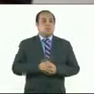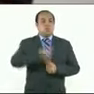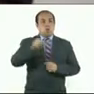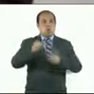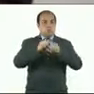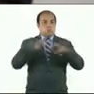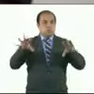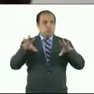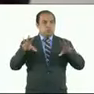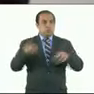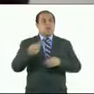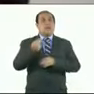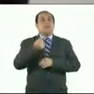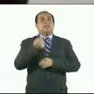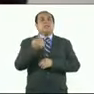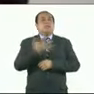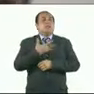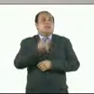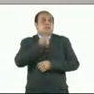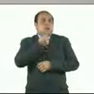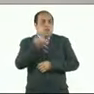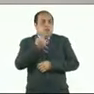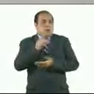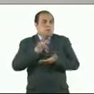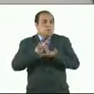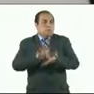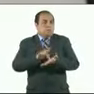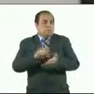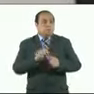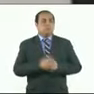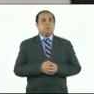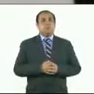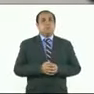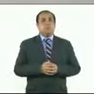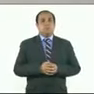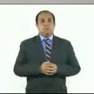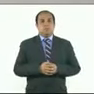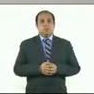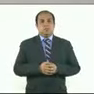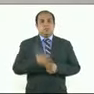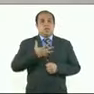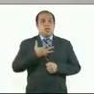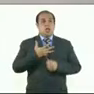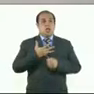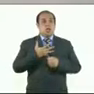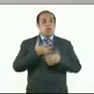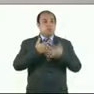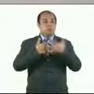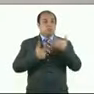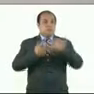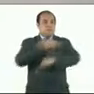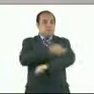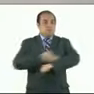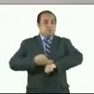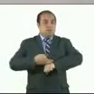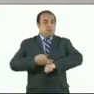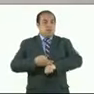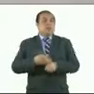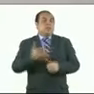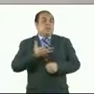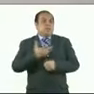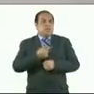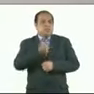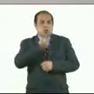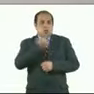que necesitan apoyos, ¿tiene algún recuento de familias que tengan menores que necesiten apoyo psicológico o no